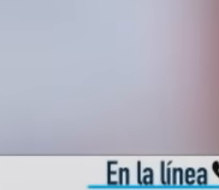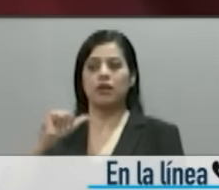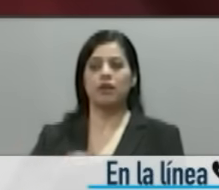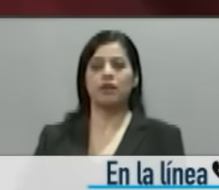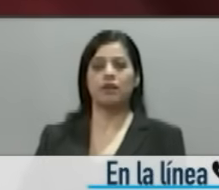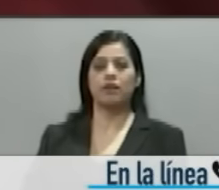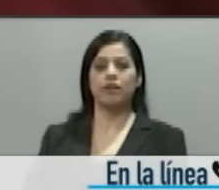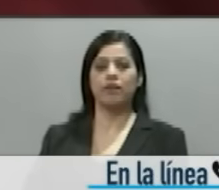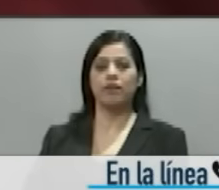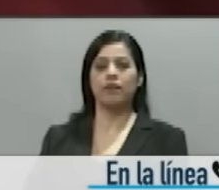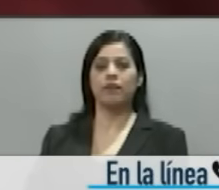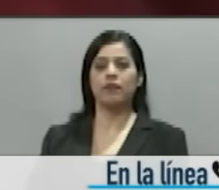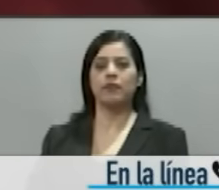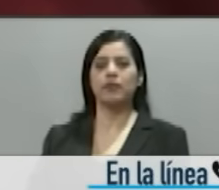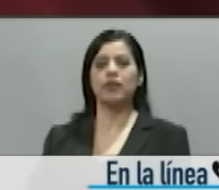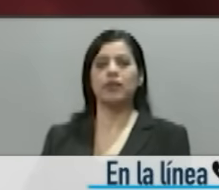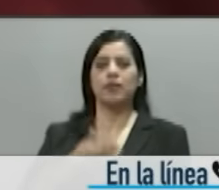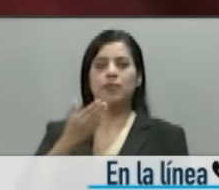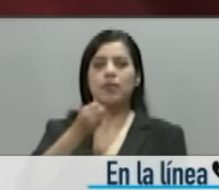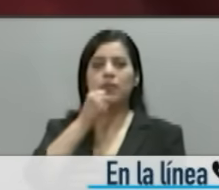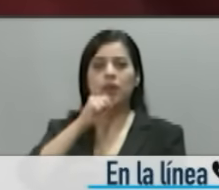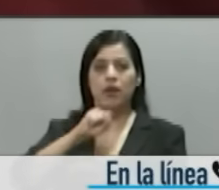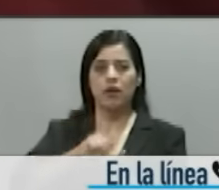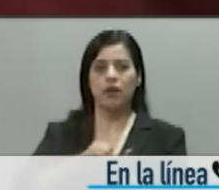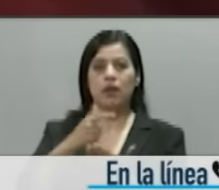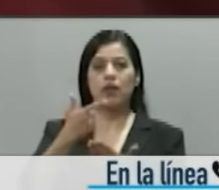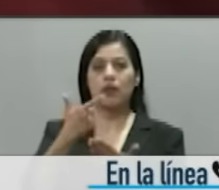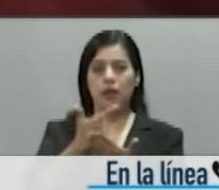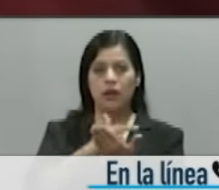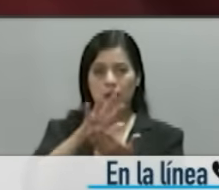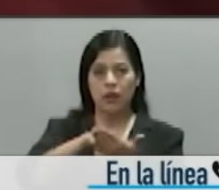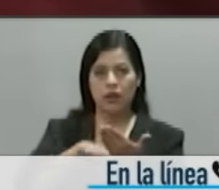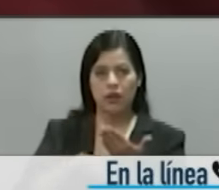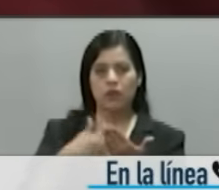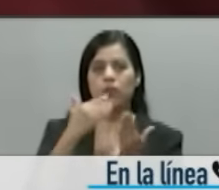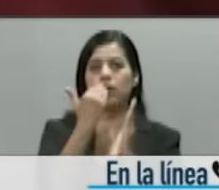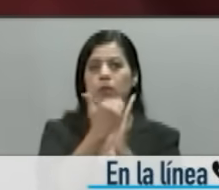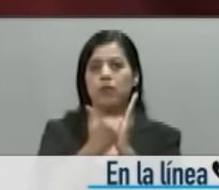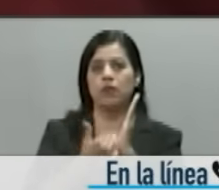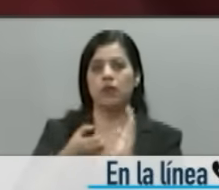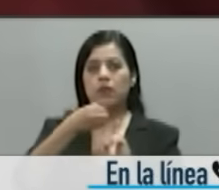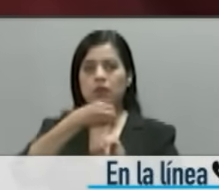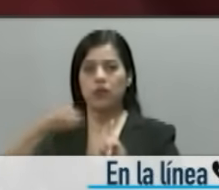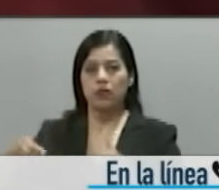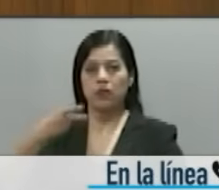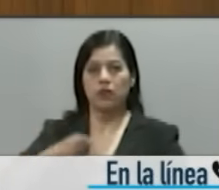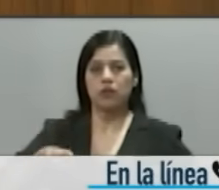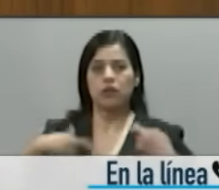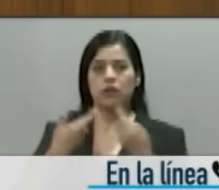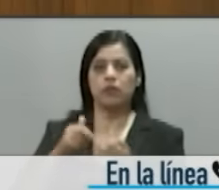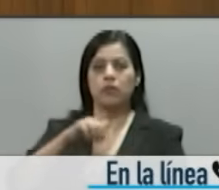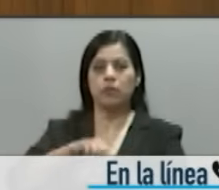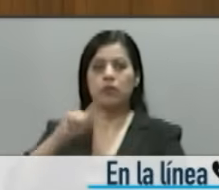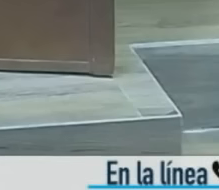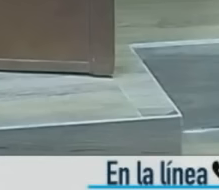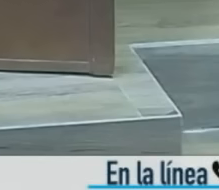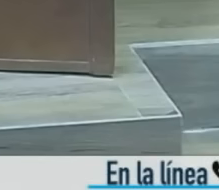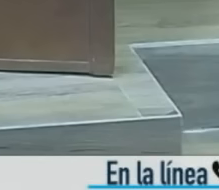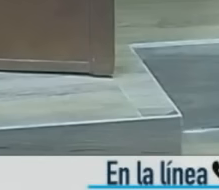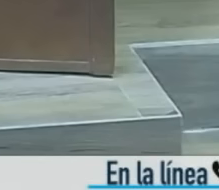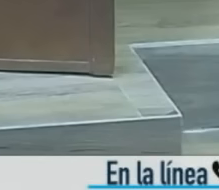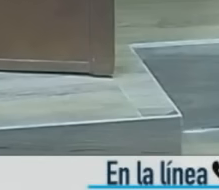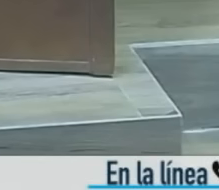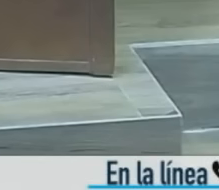detalles muy técnicos y jurídicos, prácticamente están poniendo en tela de duda la validez de la